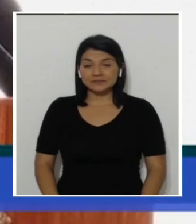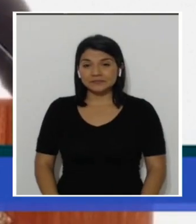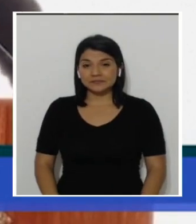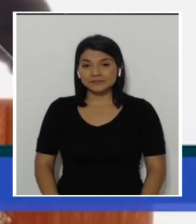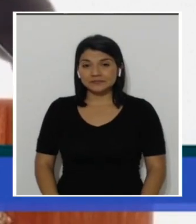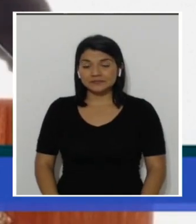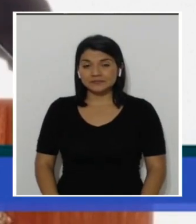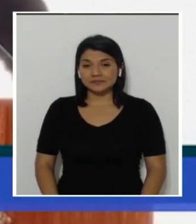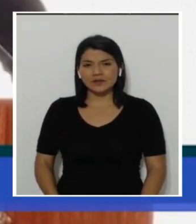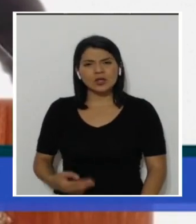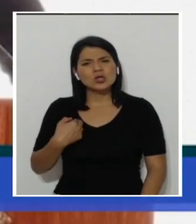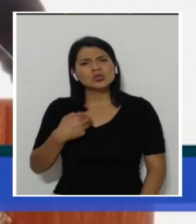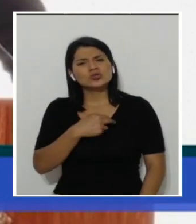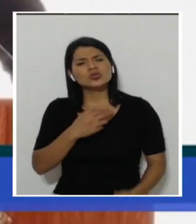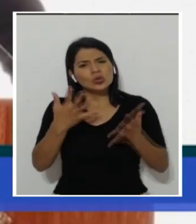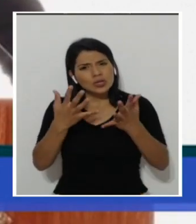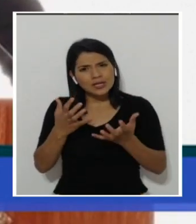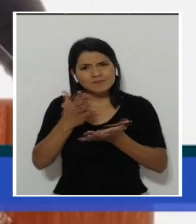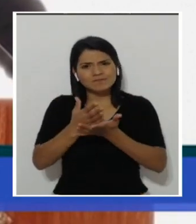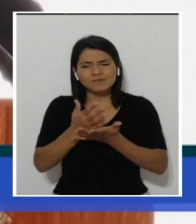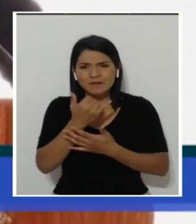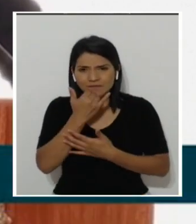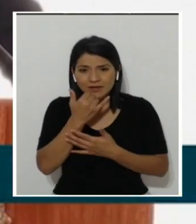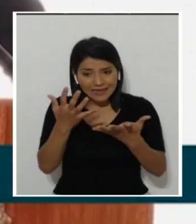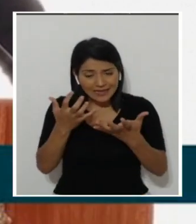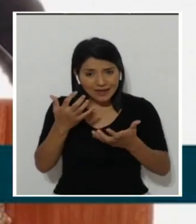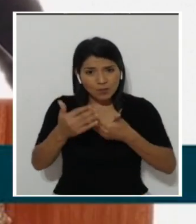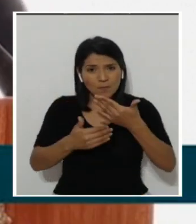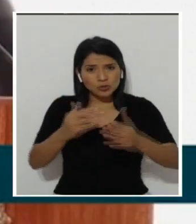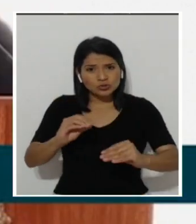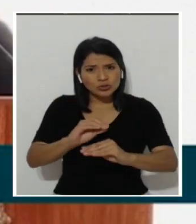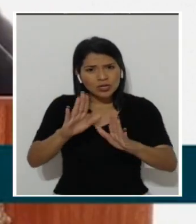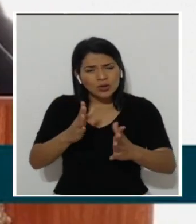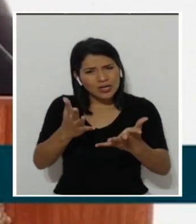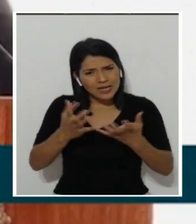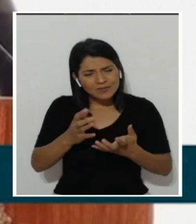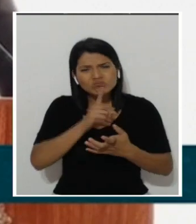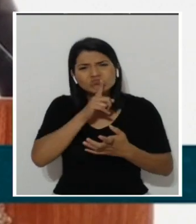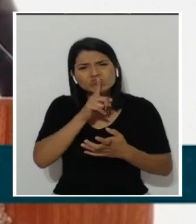Queremos corregir fallas, queremos transparencia, democracia de verdad.